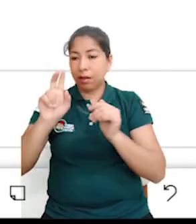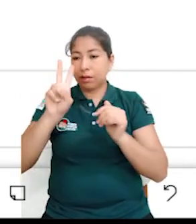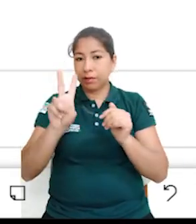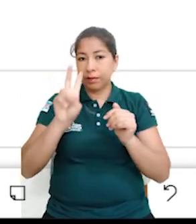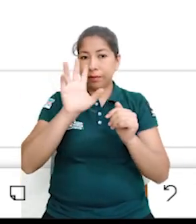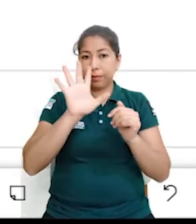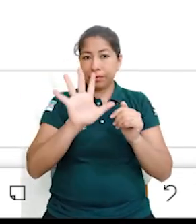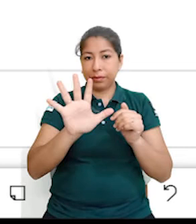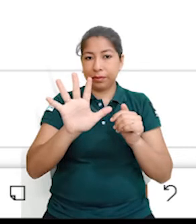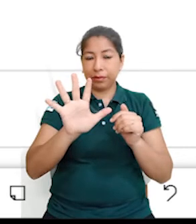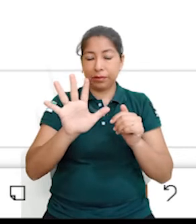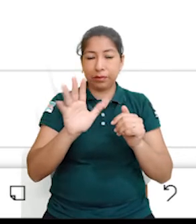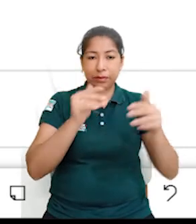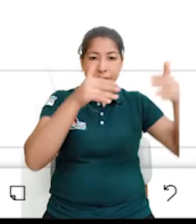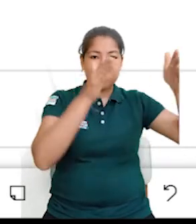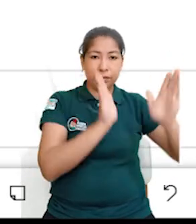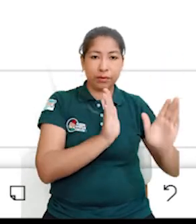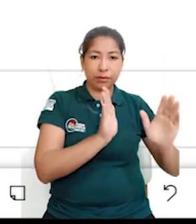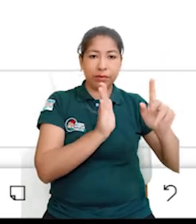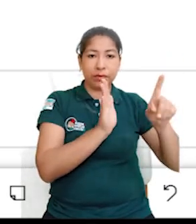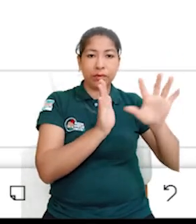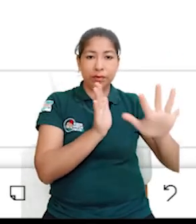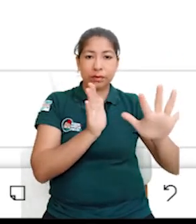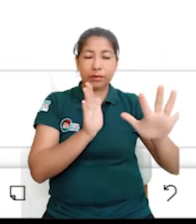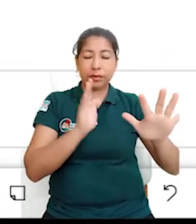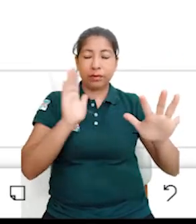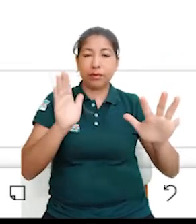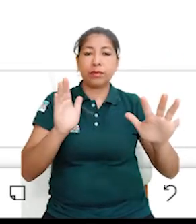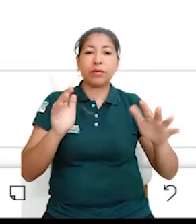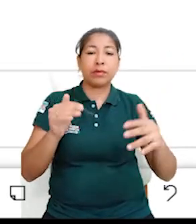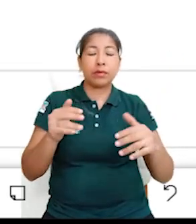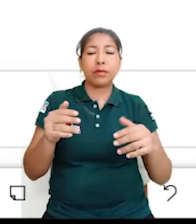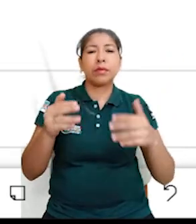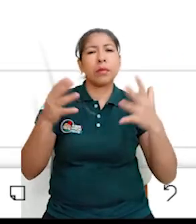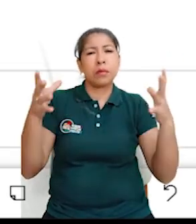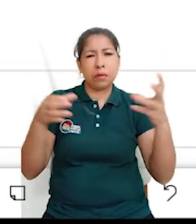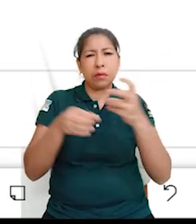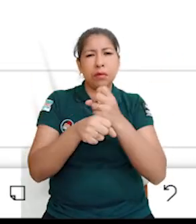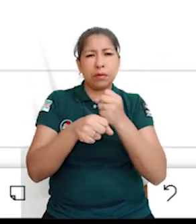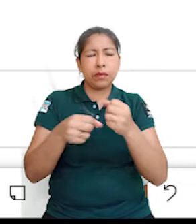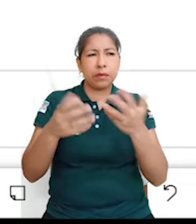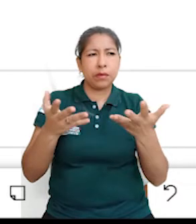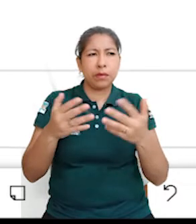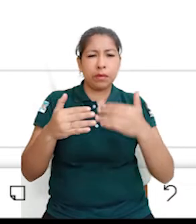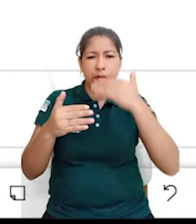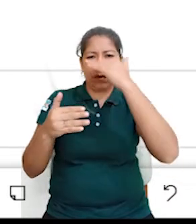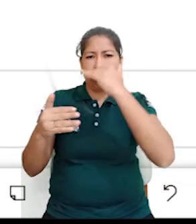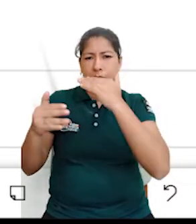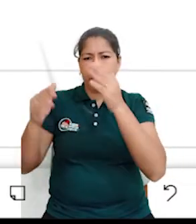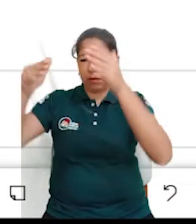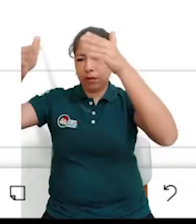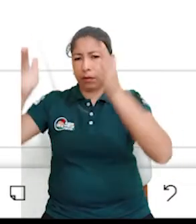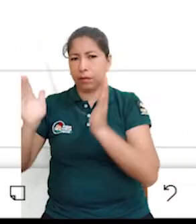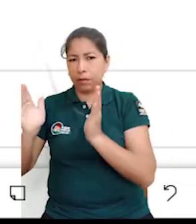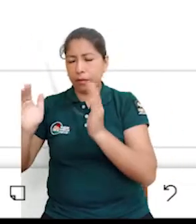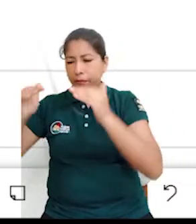25 menos 5 es 20. Bien, una vez factorizado, el segundo miembro hay 0. Desglosamos cada factor